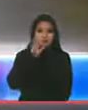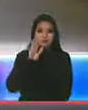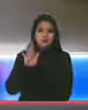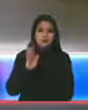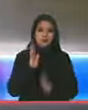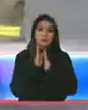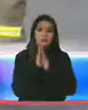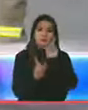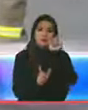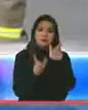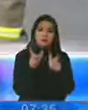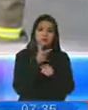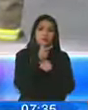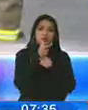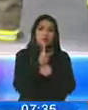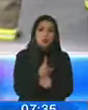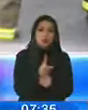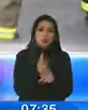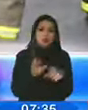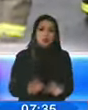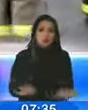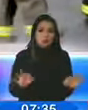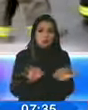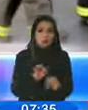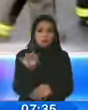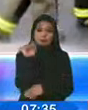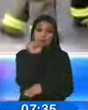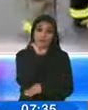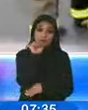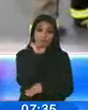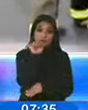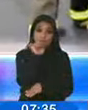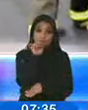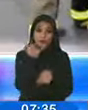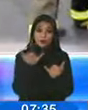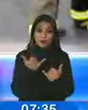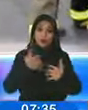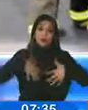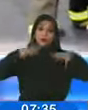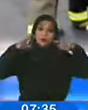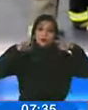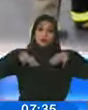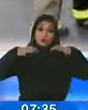por favor, para que tome medidas de seguridad al momento de conducir en esta época